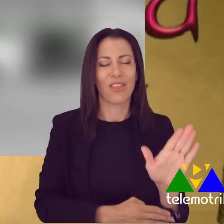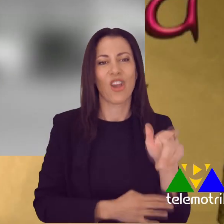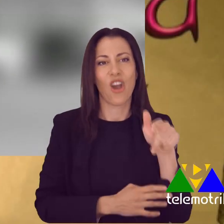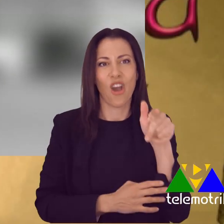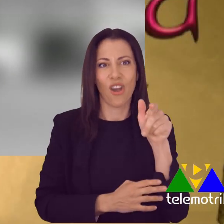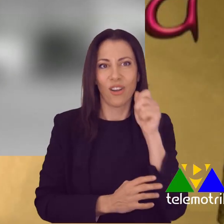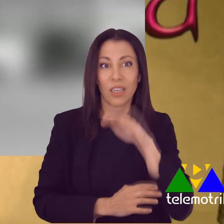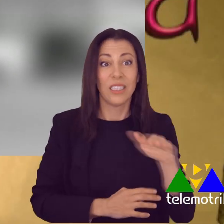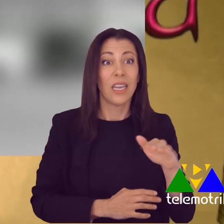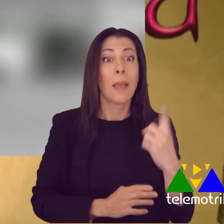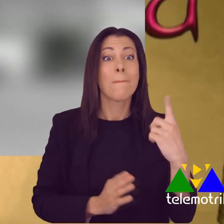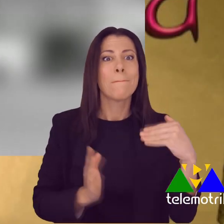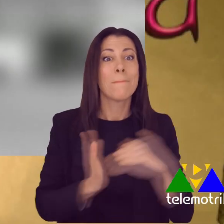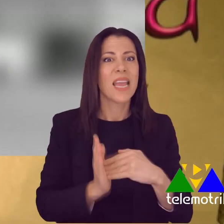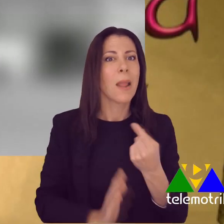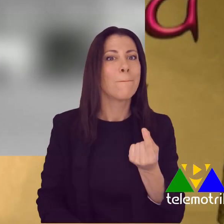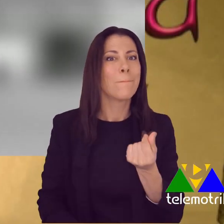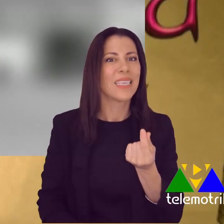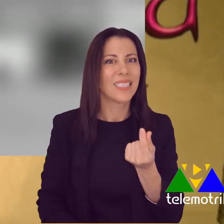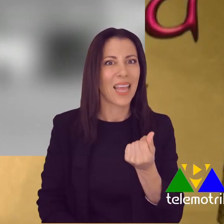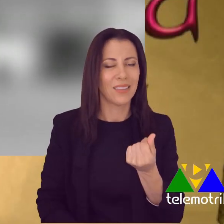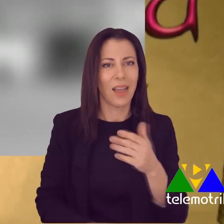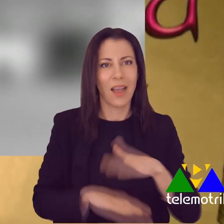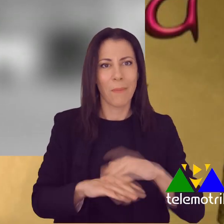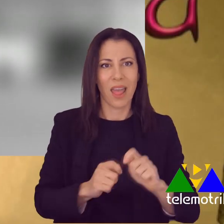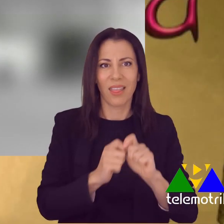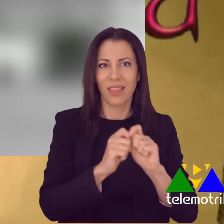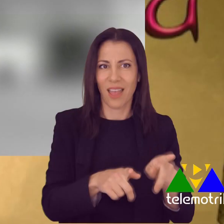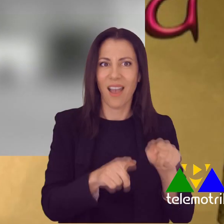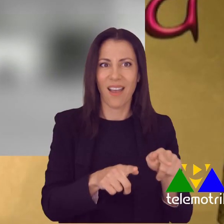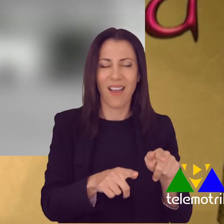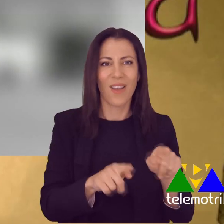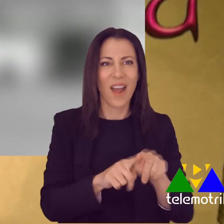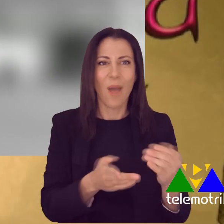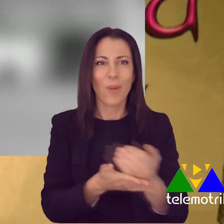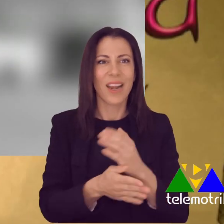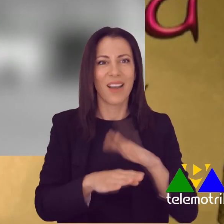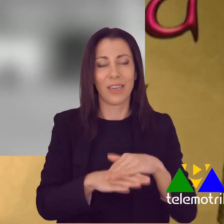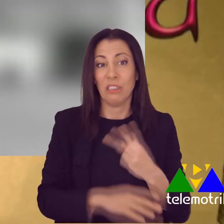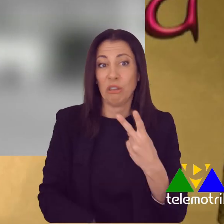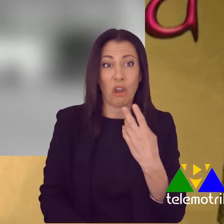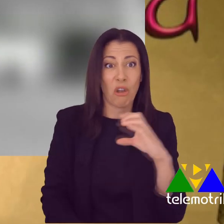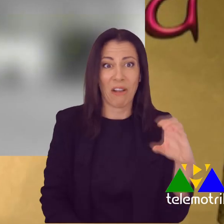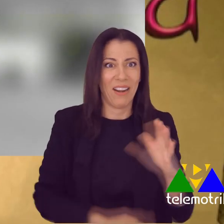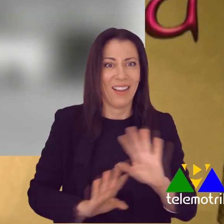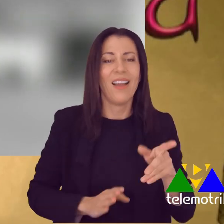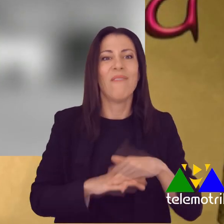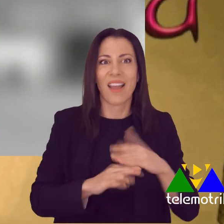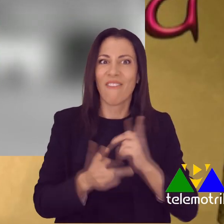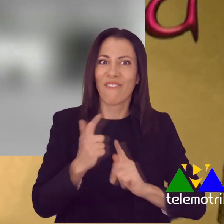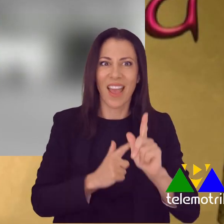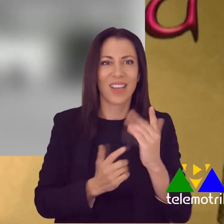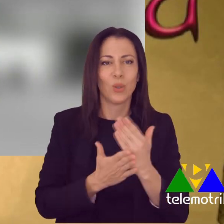Y nos dejaron 1000 pesetas de propina. ¿1000 pesetas de propina? Sí. Fueron 2 Coca-Cola, 1000 pesetas de propina. Para viaje de estudio. Le salieron carillas